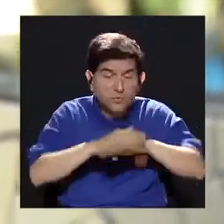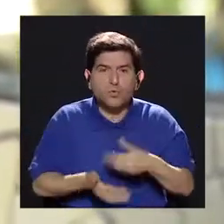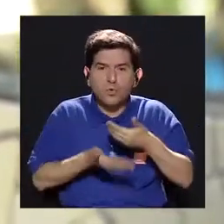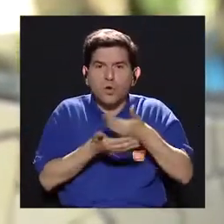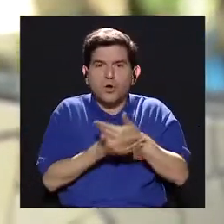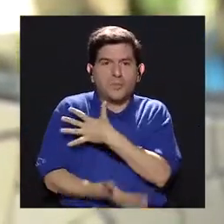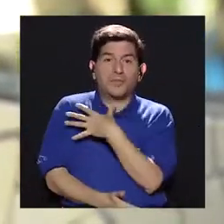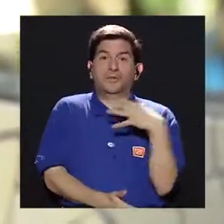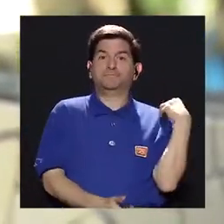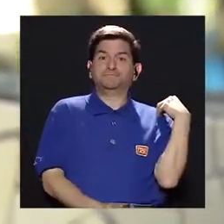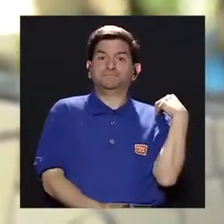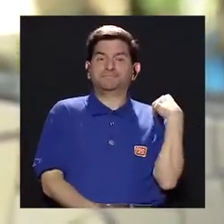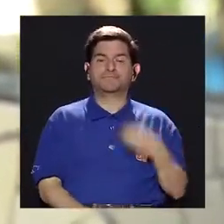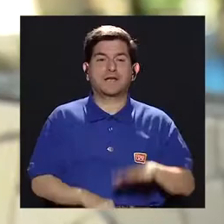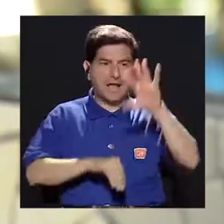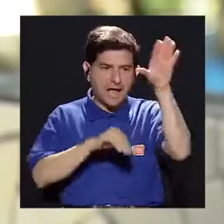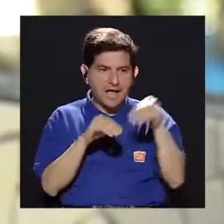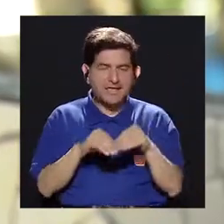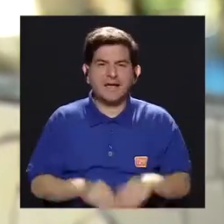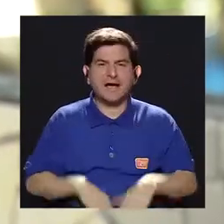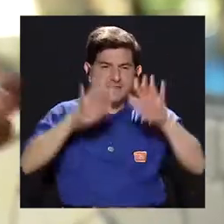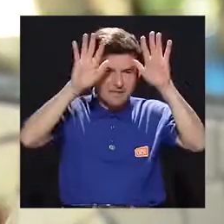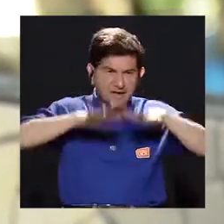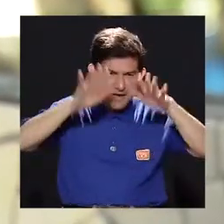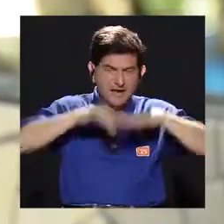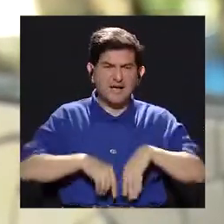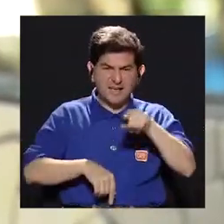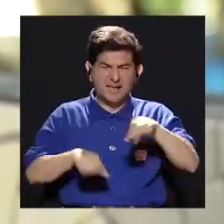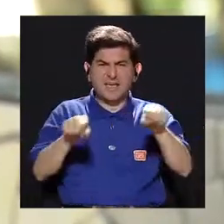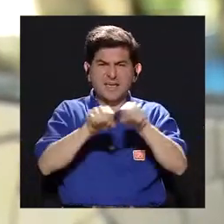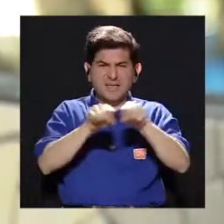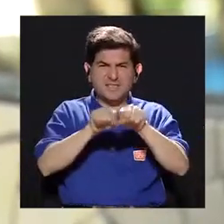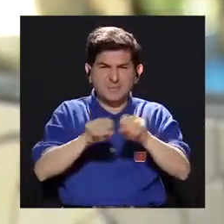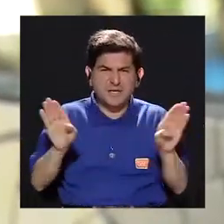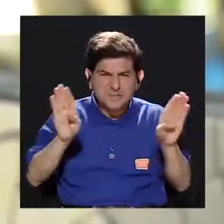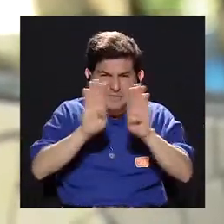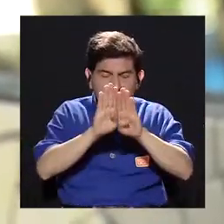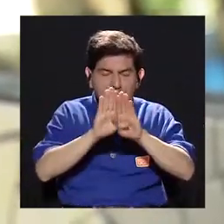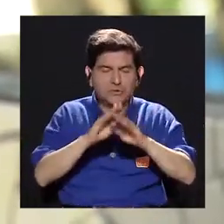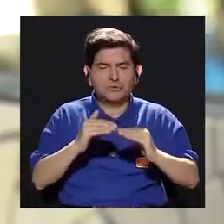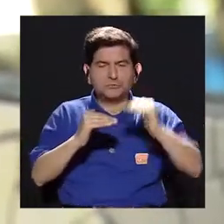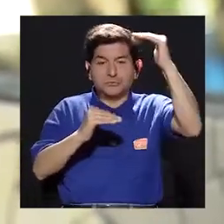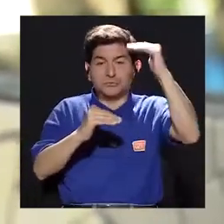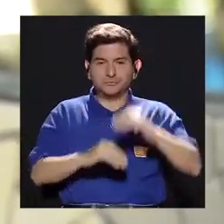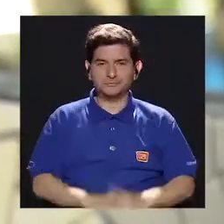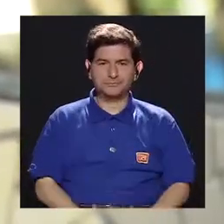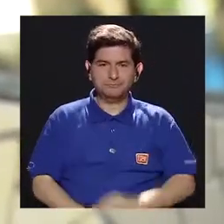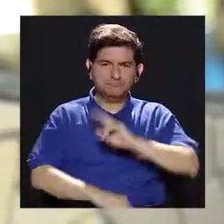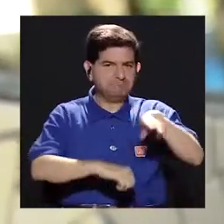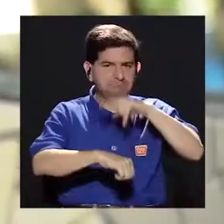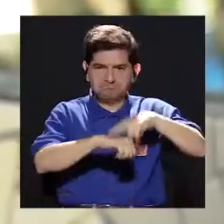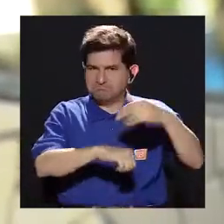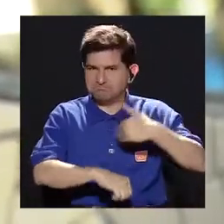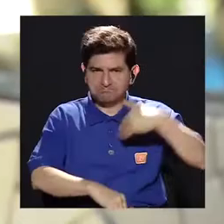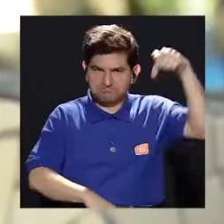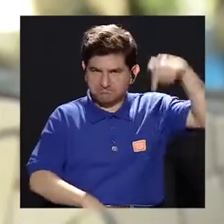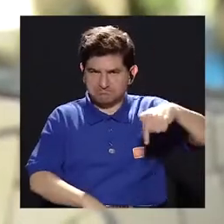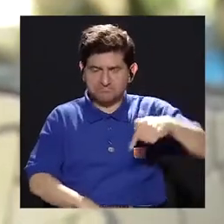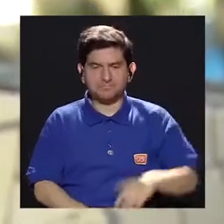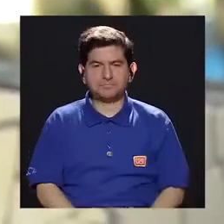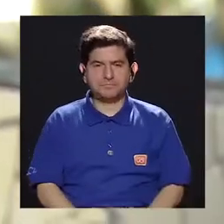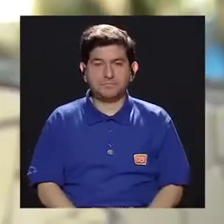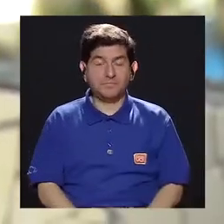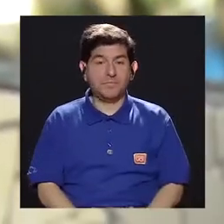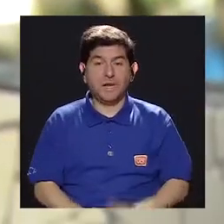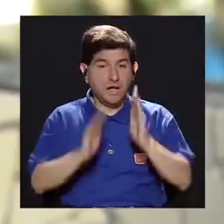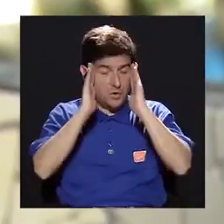y la humedad. O sea que sumemos esto en invierno y con el zapato ahí encerrado, más aún. Eso es lo que más comúnmente tenemos aquí